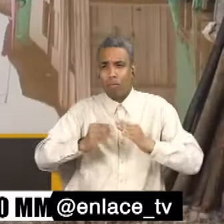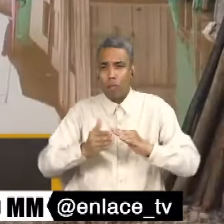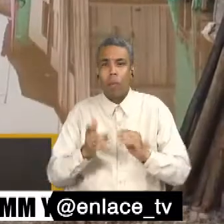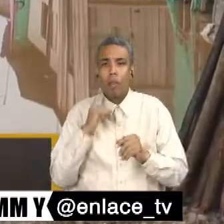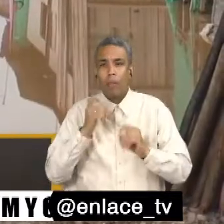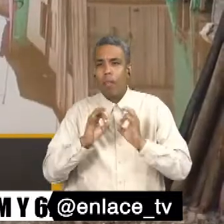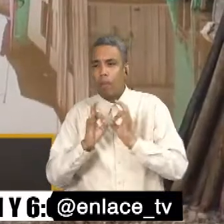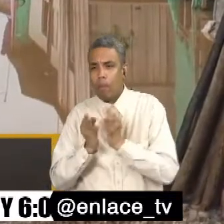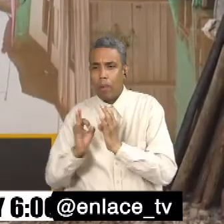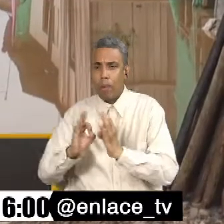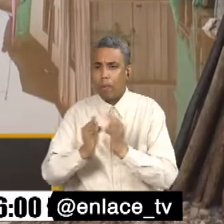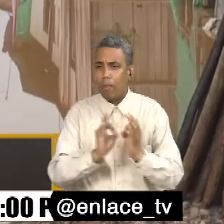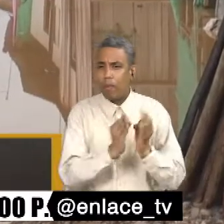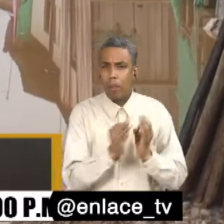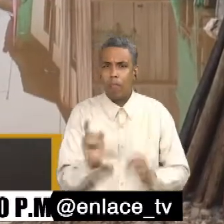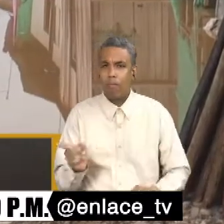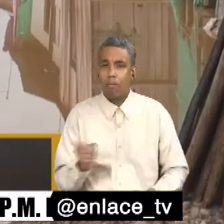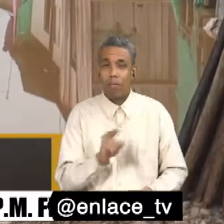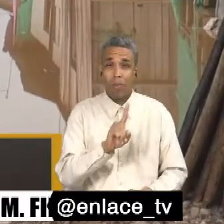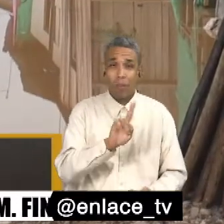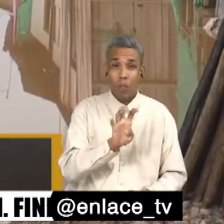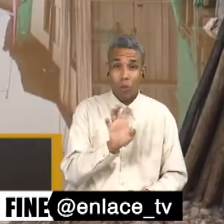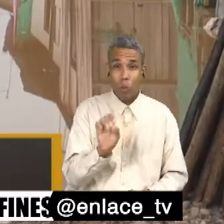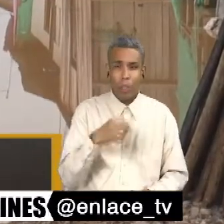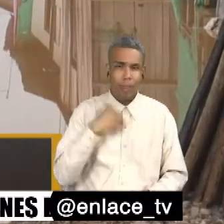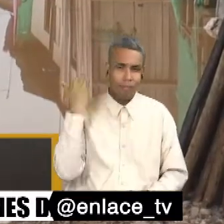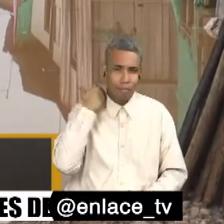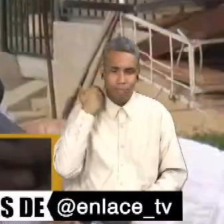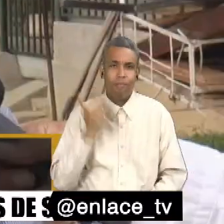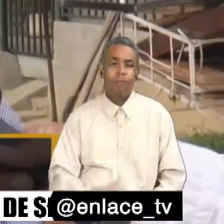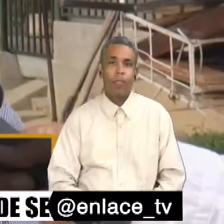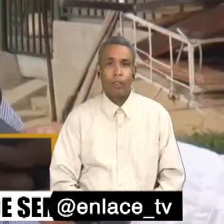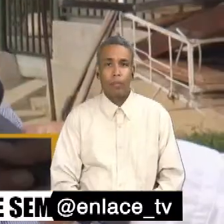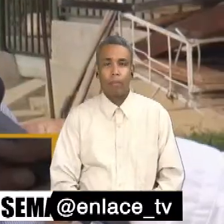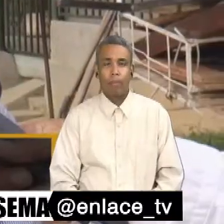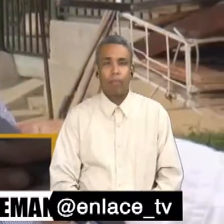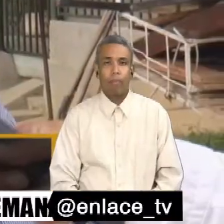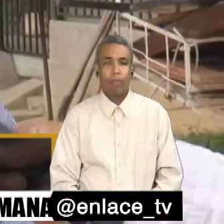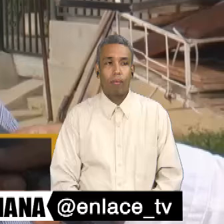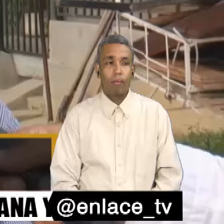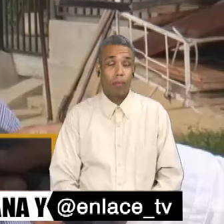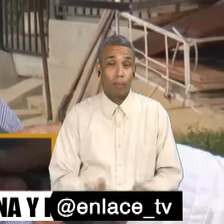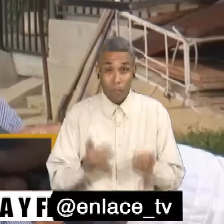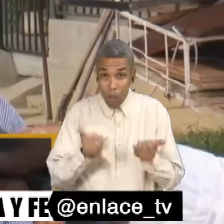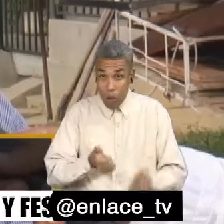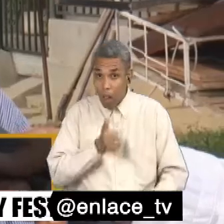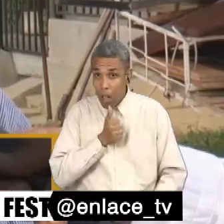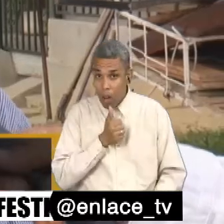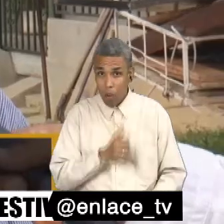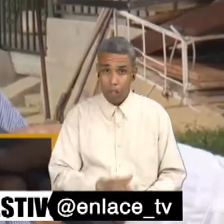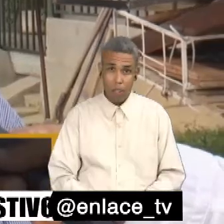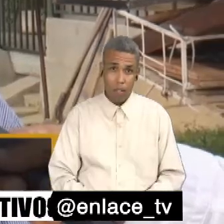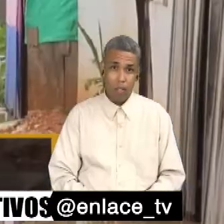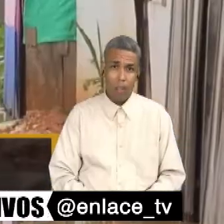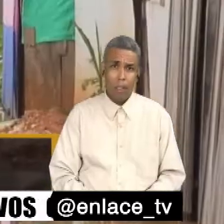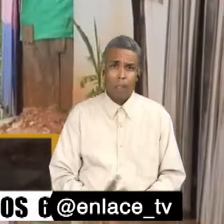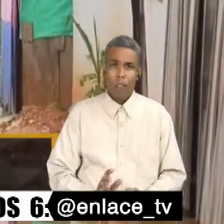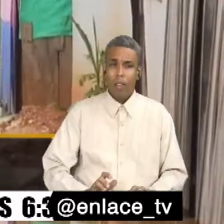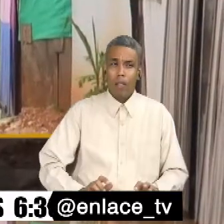familias se encuentran damnificadas por el desbordamiento del río Magdalena. En este momento el agua con el